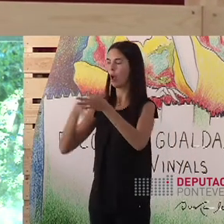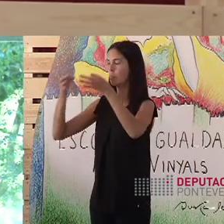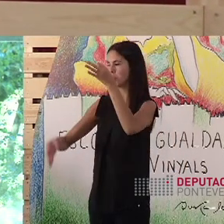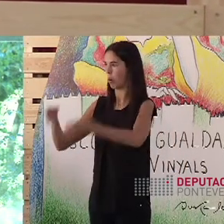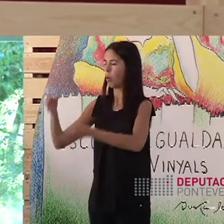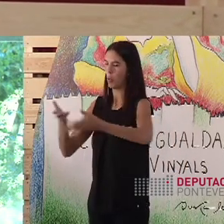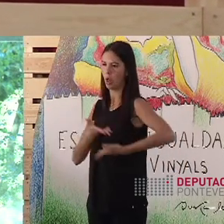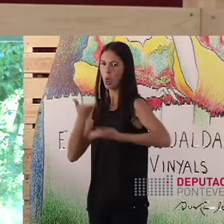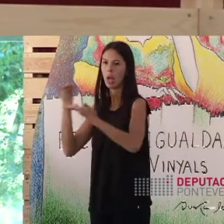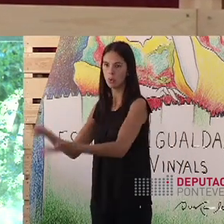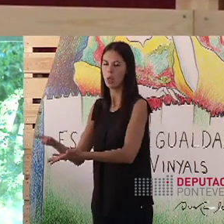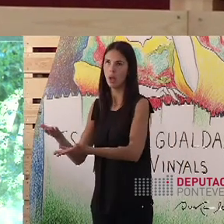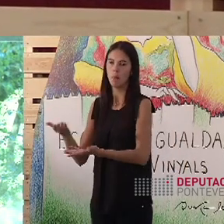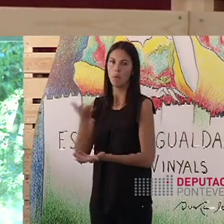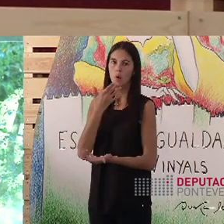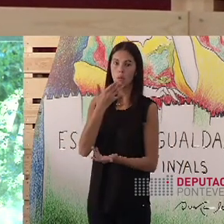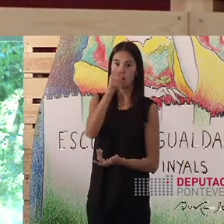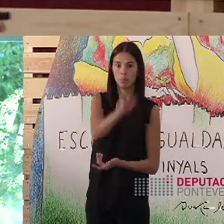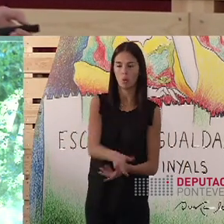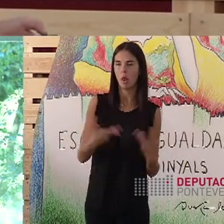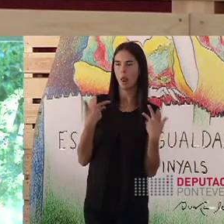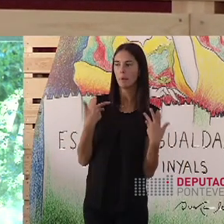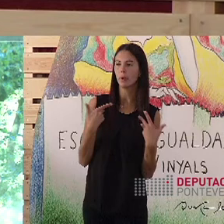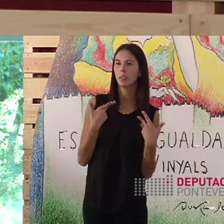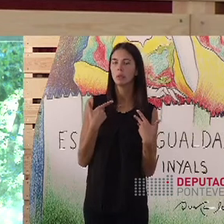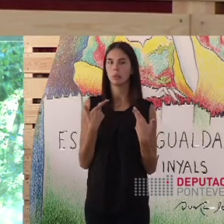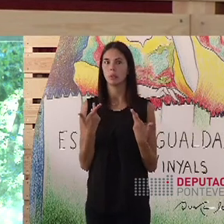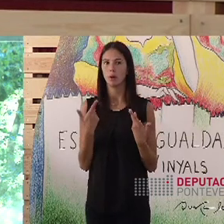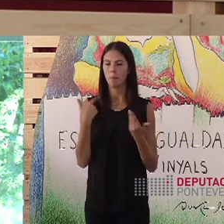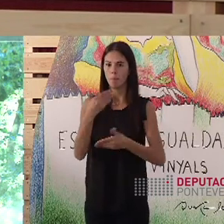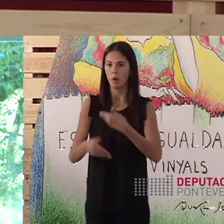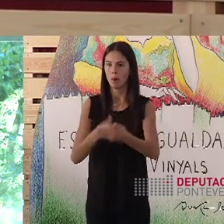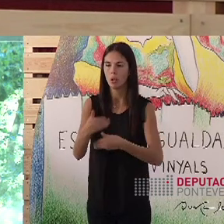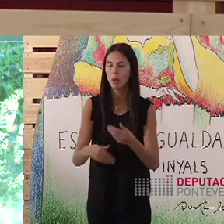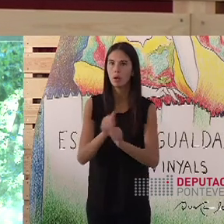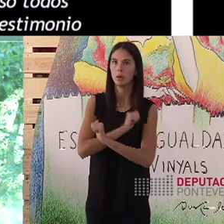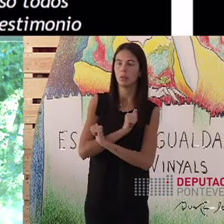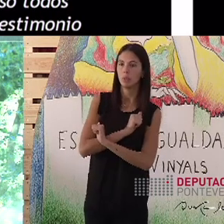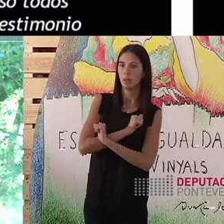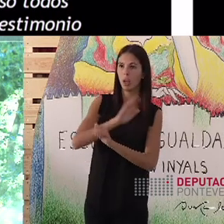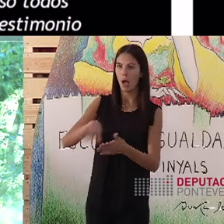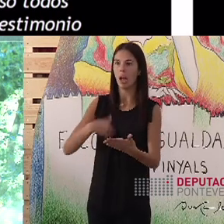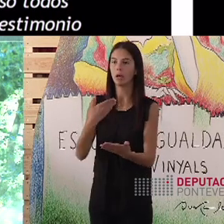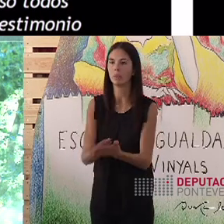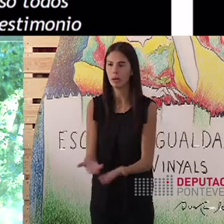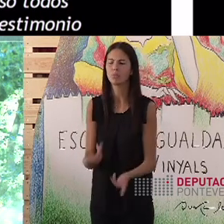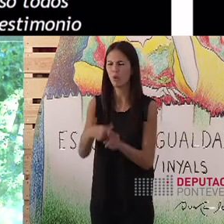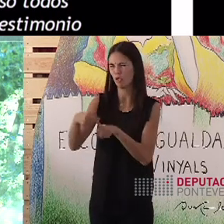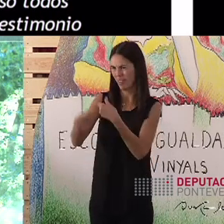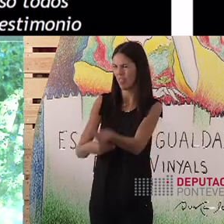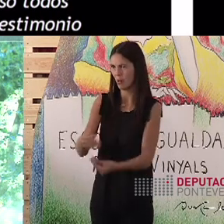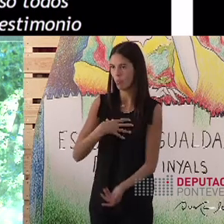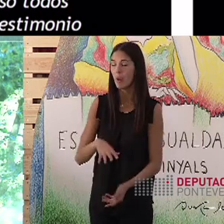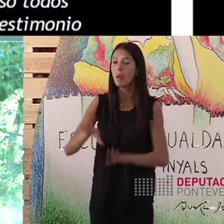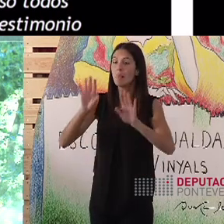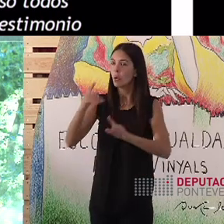está ben, e non estar, non que a víctima este pendiente de todo o procedimiento e que teña que chegar a... hai moitas cousas que se poden facer,